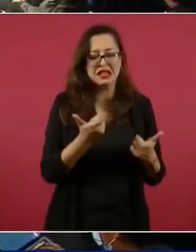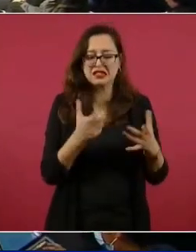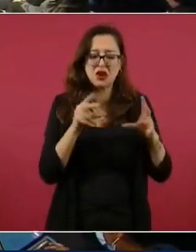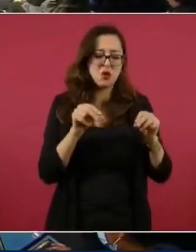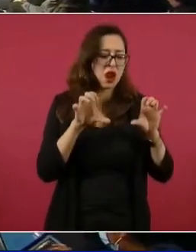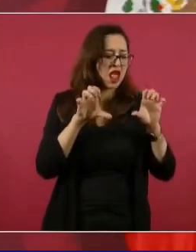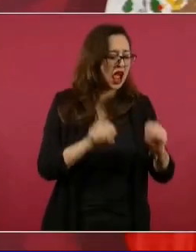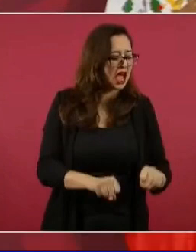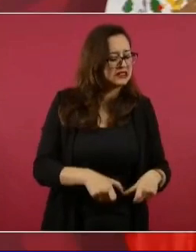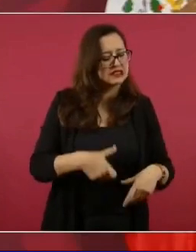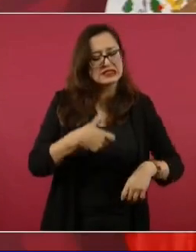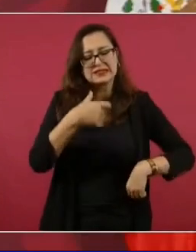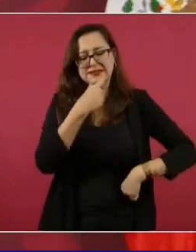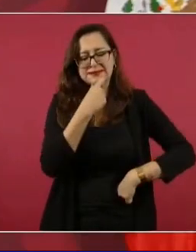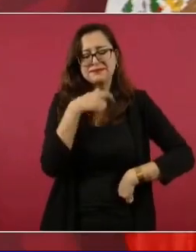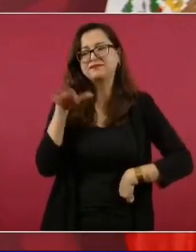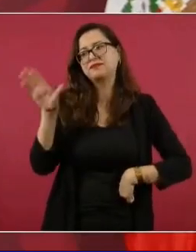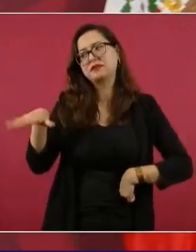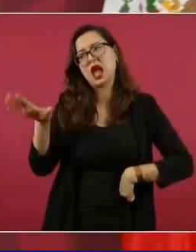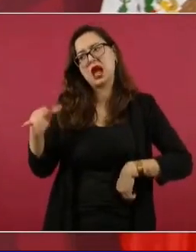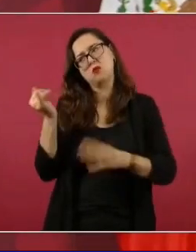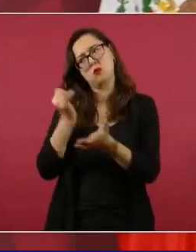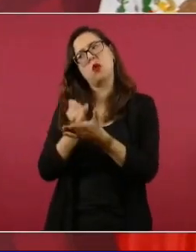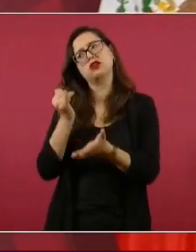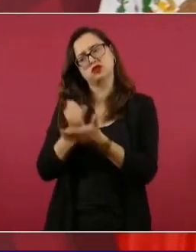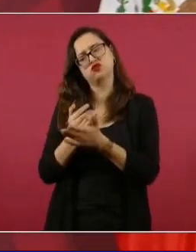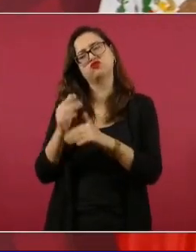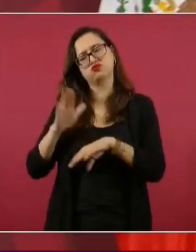pedir aumento de impuestos,